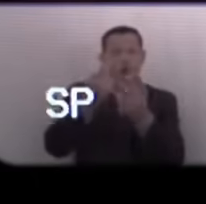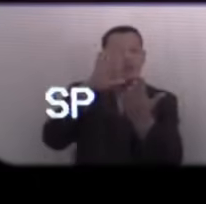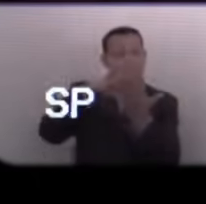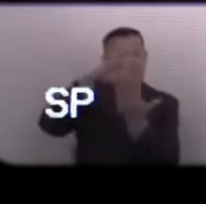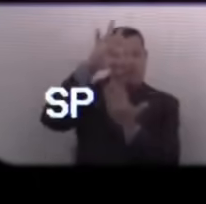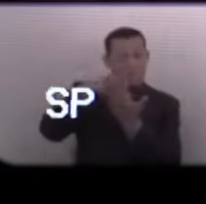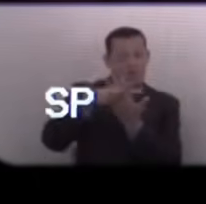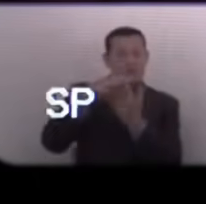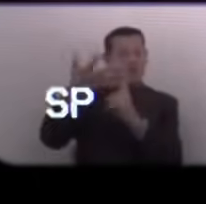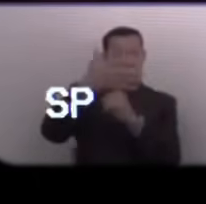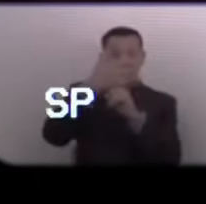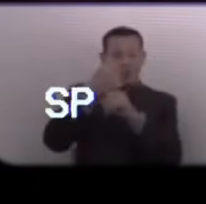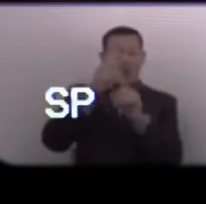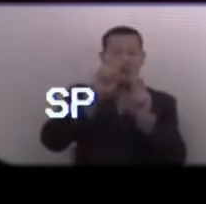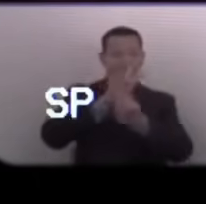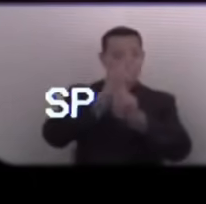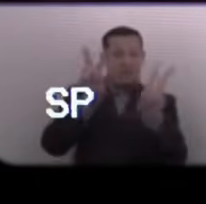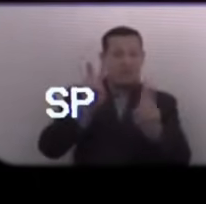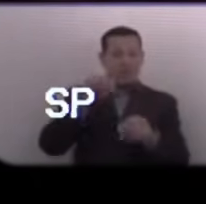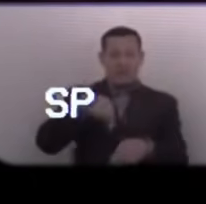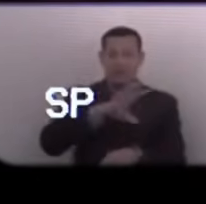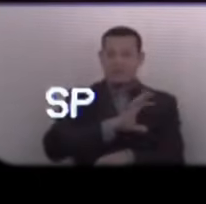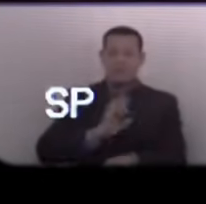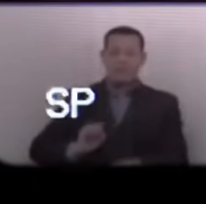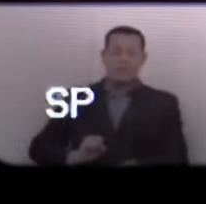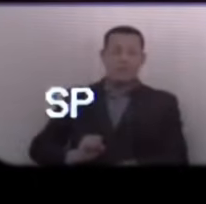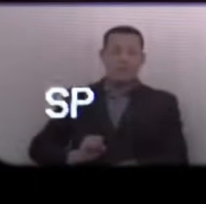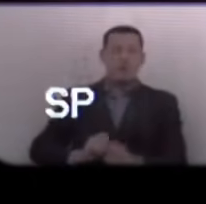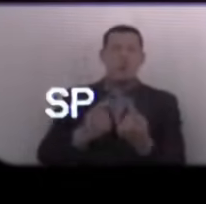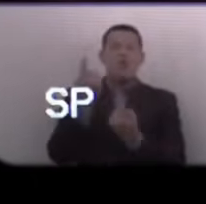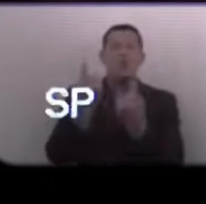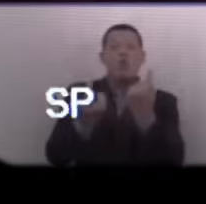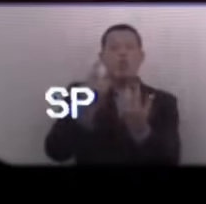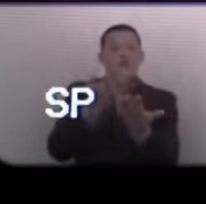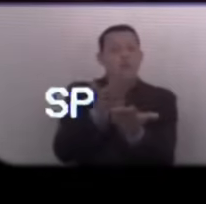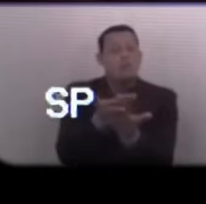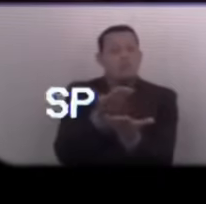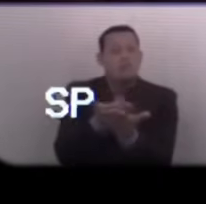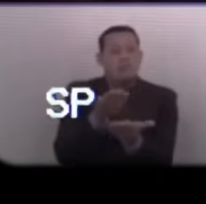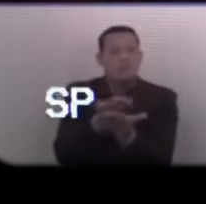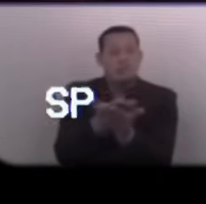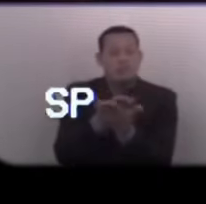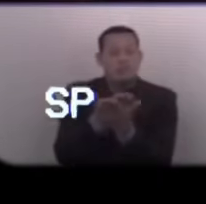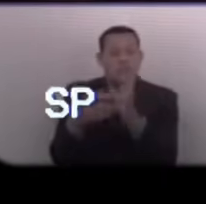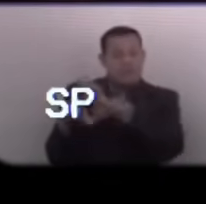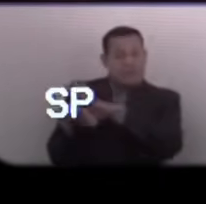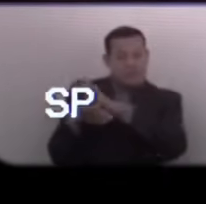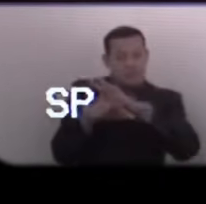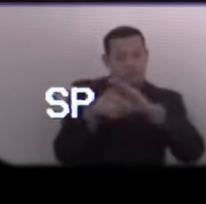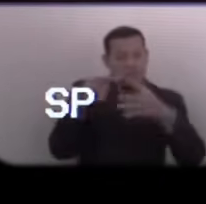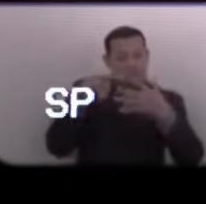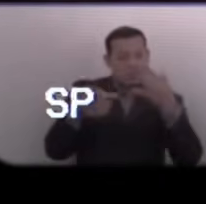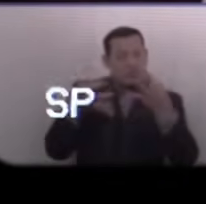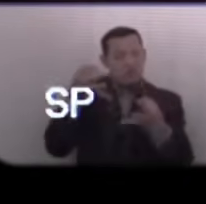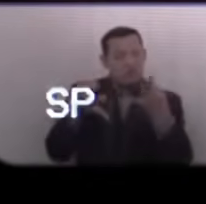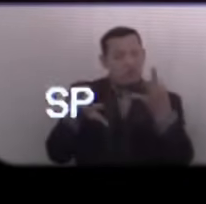plan para lograr la paz en El Salvador? ¿Cuál es la propuesta para llevarle justicia